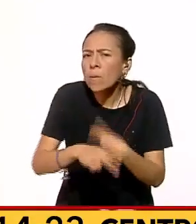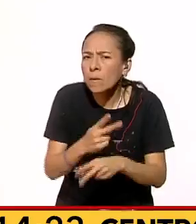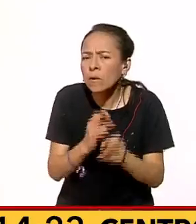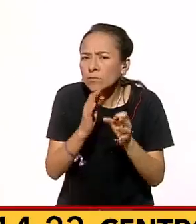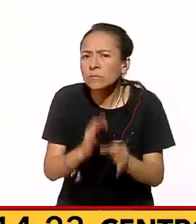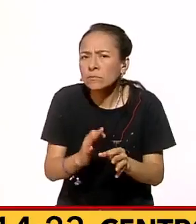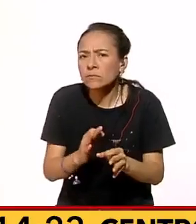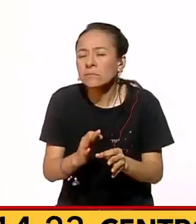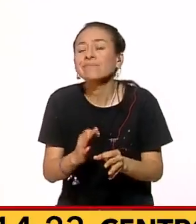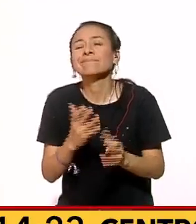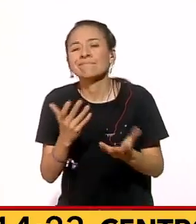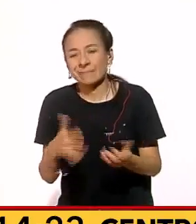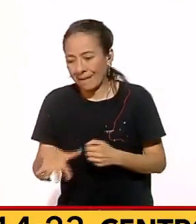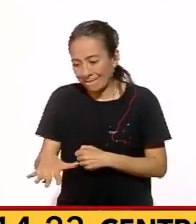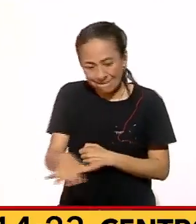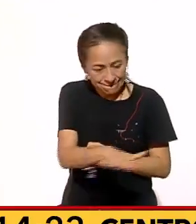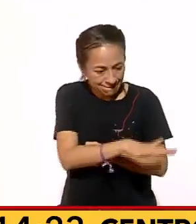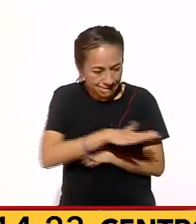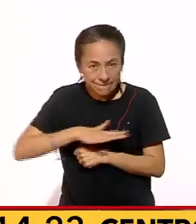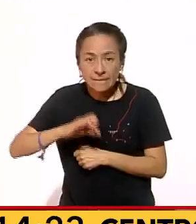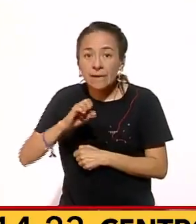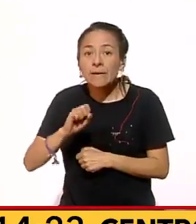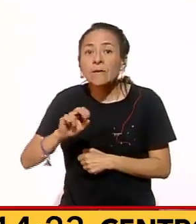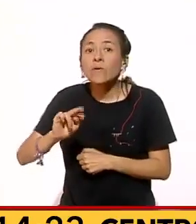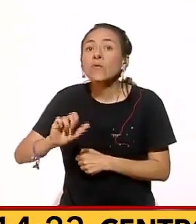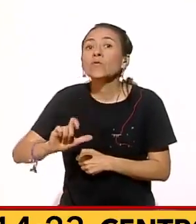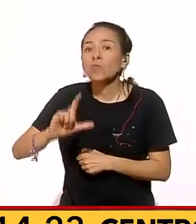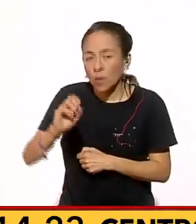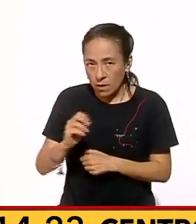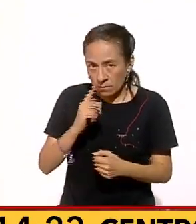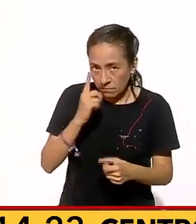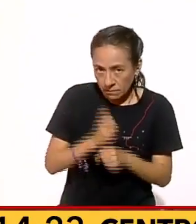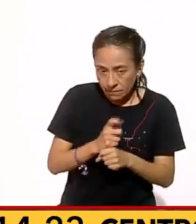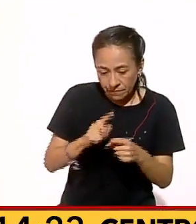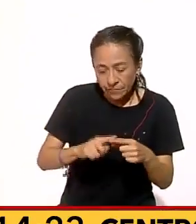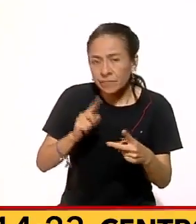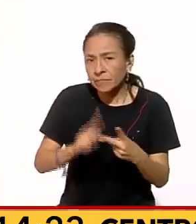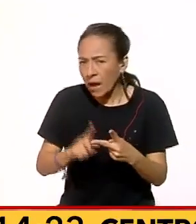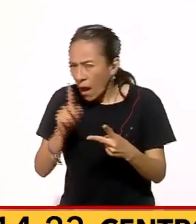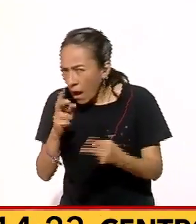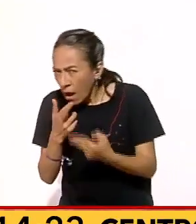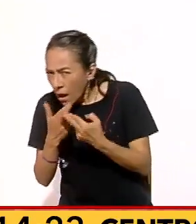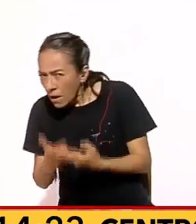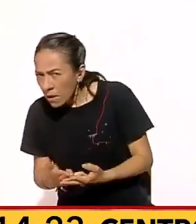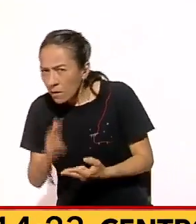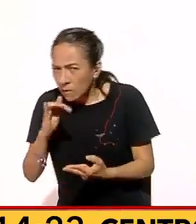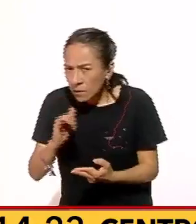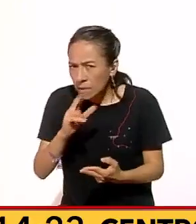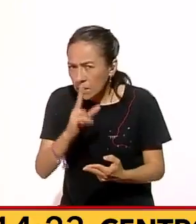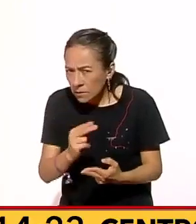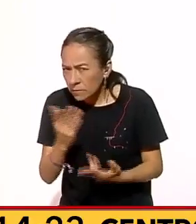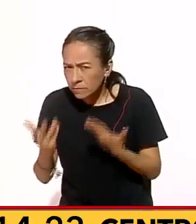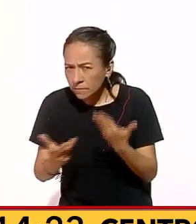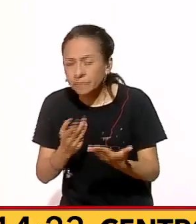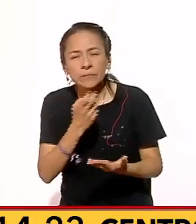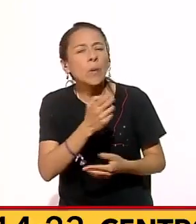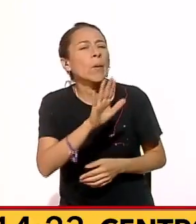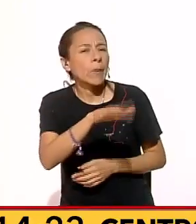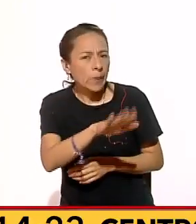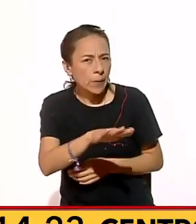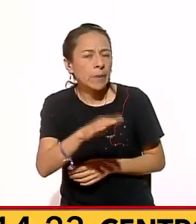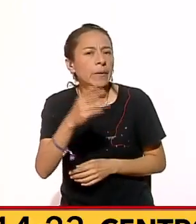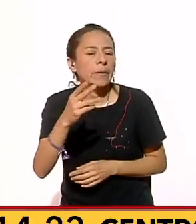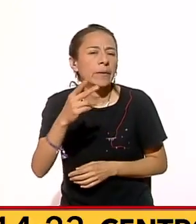las condiciones del suelo y la disponibilidad de agua. Perfecto. Ahora, Pedro, una cosa es la gentrificación desde